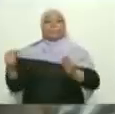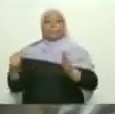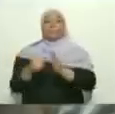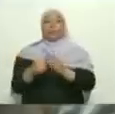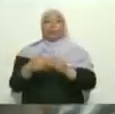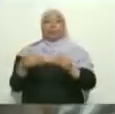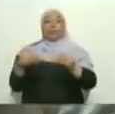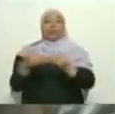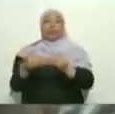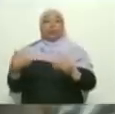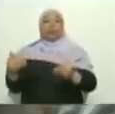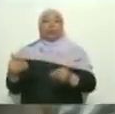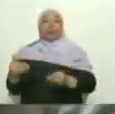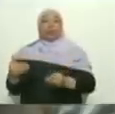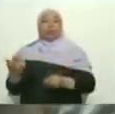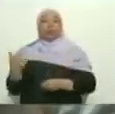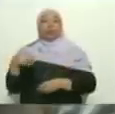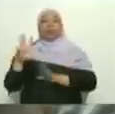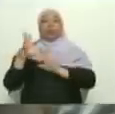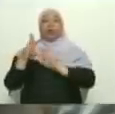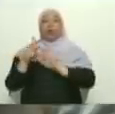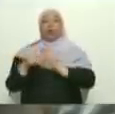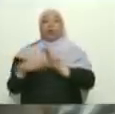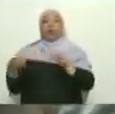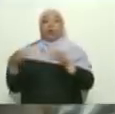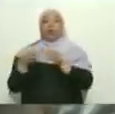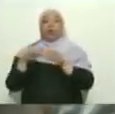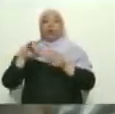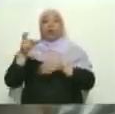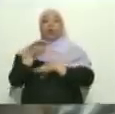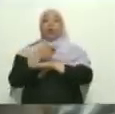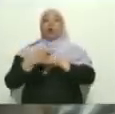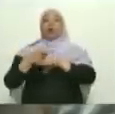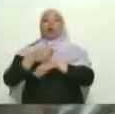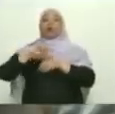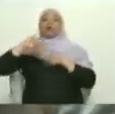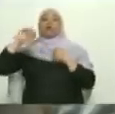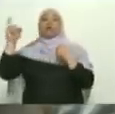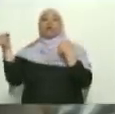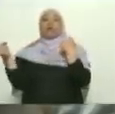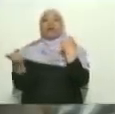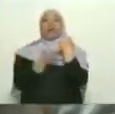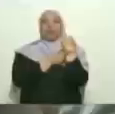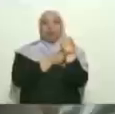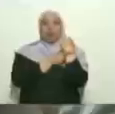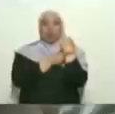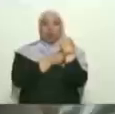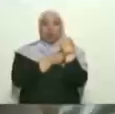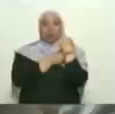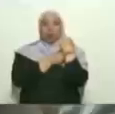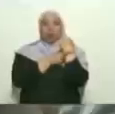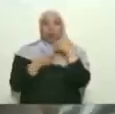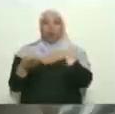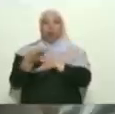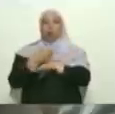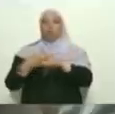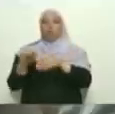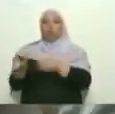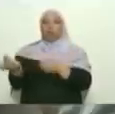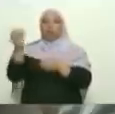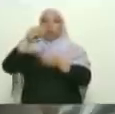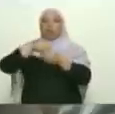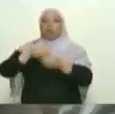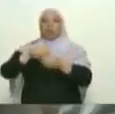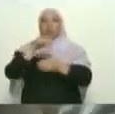robó la banda conocida como gobierno interino. Es una noticia que está en